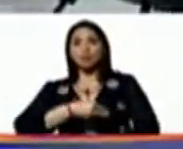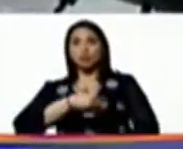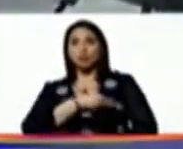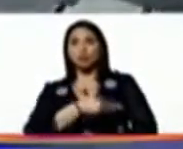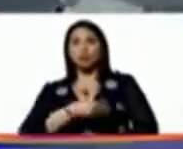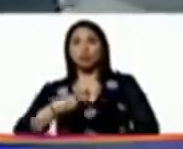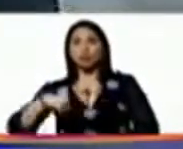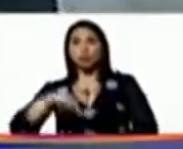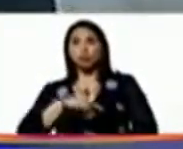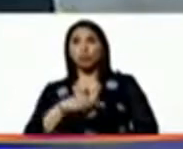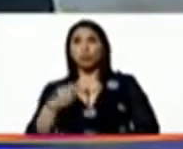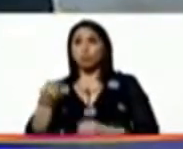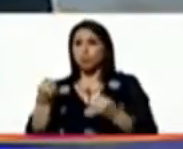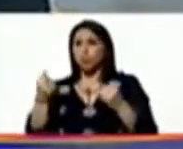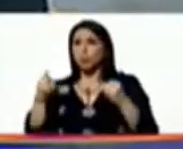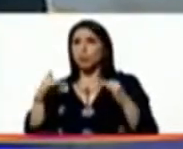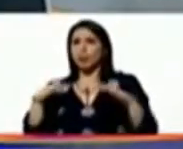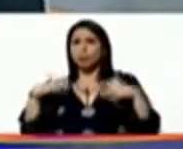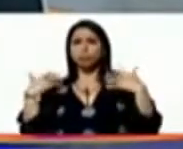Hemos logrado, Cilia,